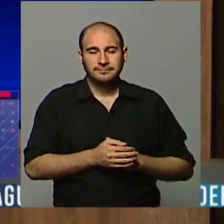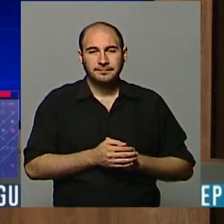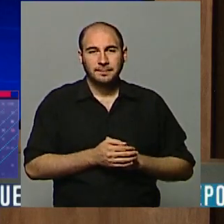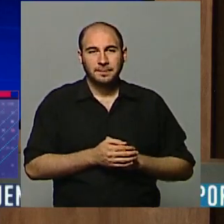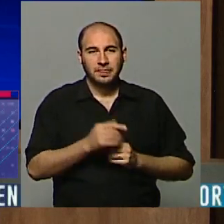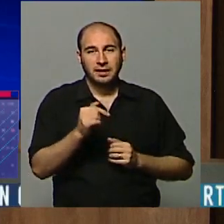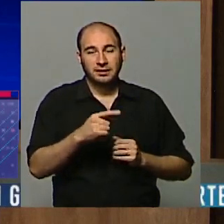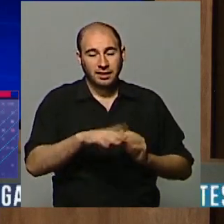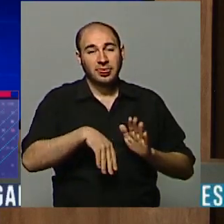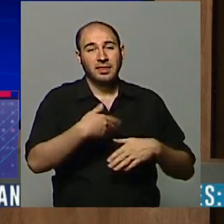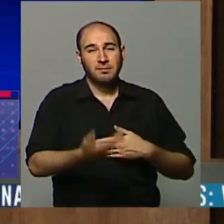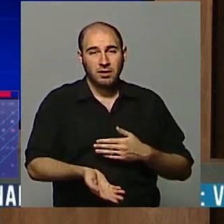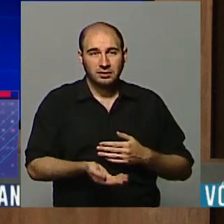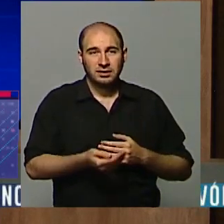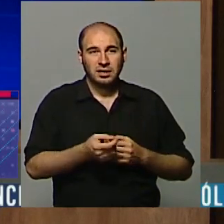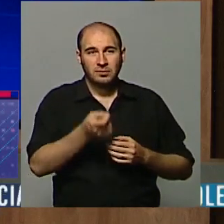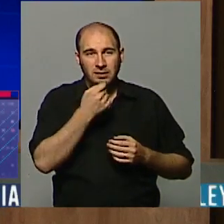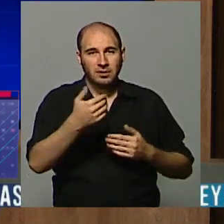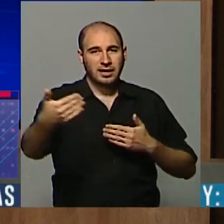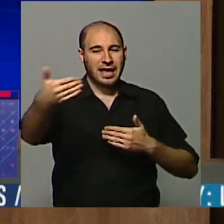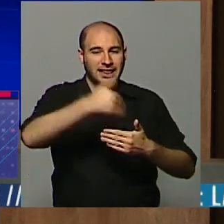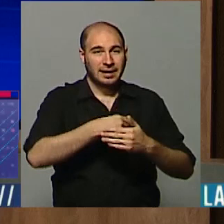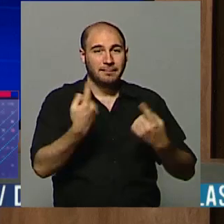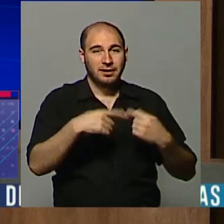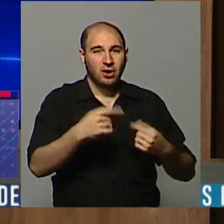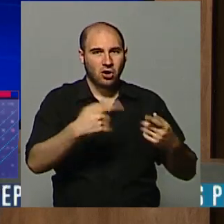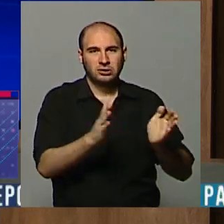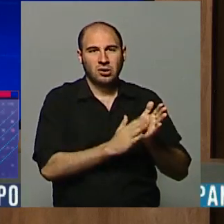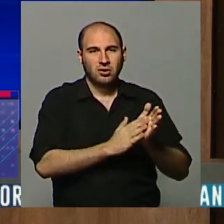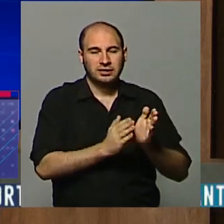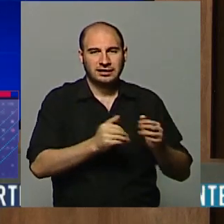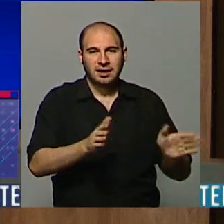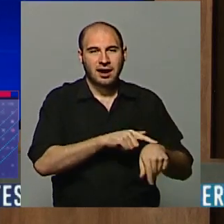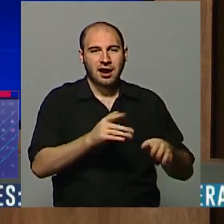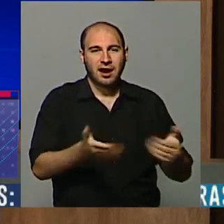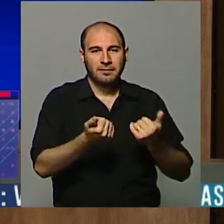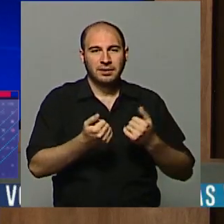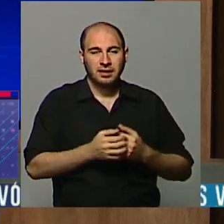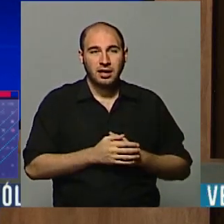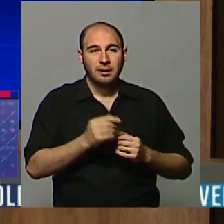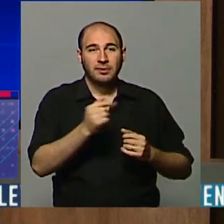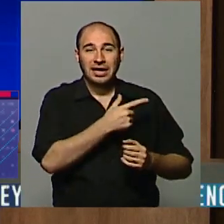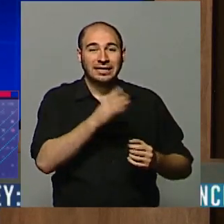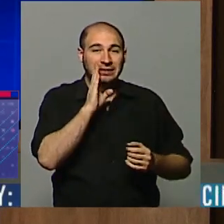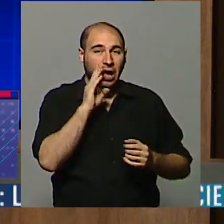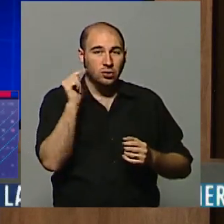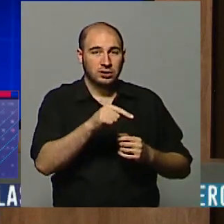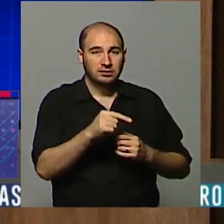de que esto llevaría, no sé si una intervención, pero sí acciones concretas e inmediatas por un Estados Unidos que